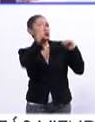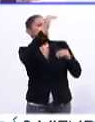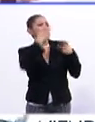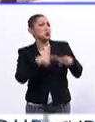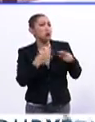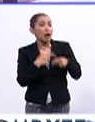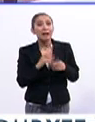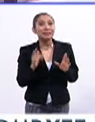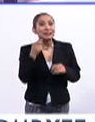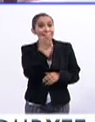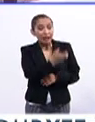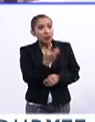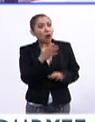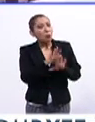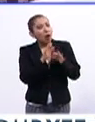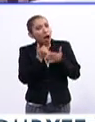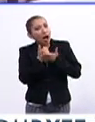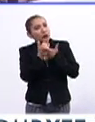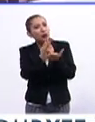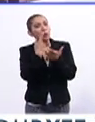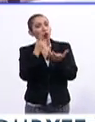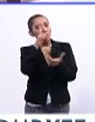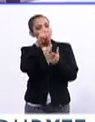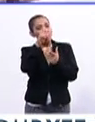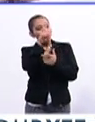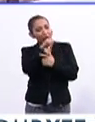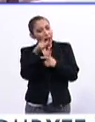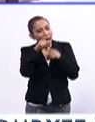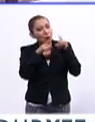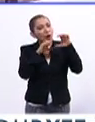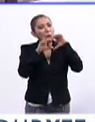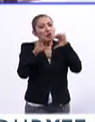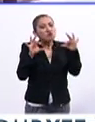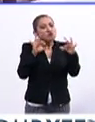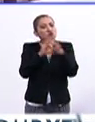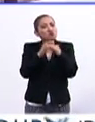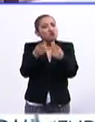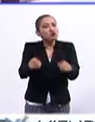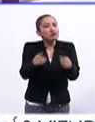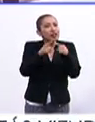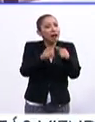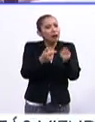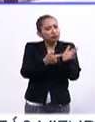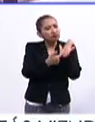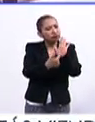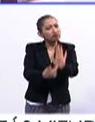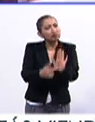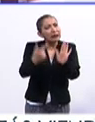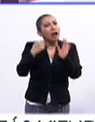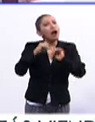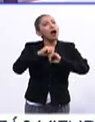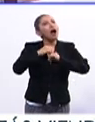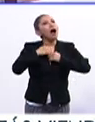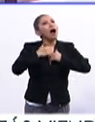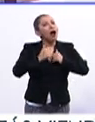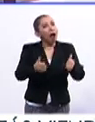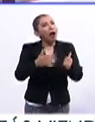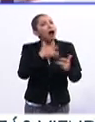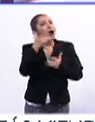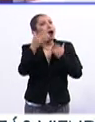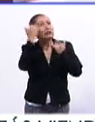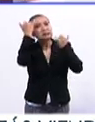y esto pues te ayuda porque es un lenguaje que se comunica con la música y te permite entender e interpretar